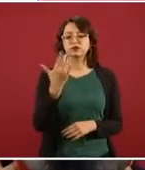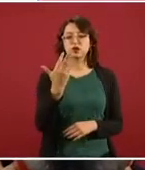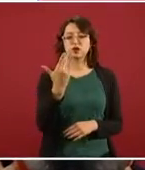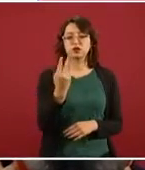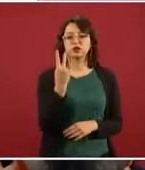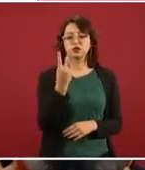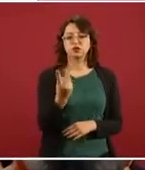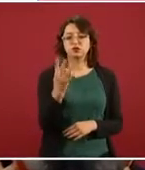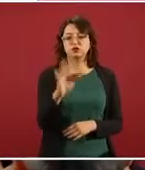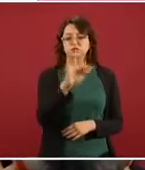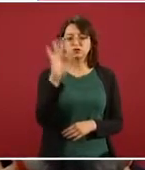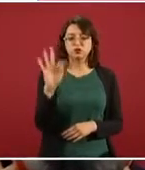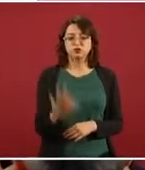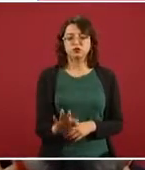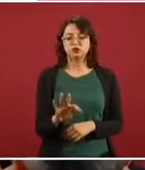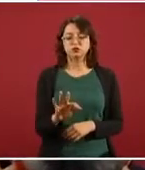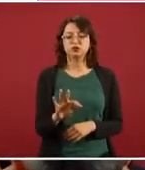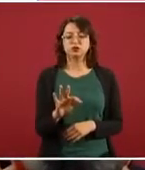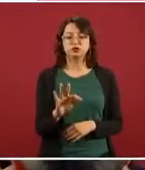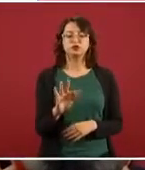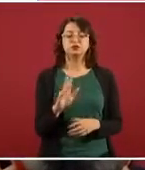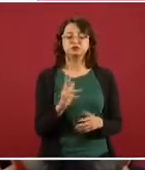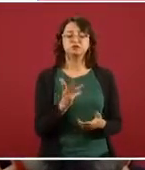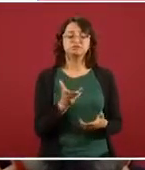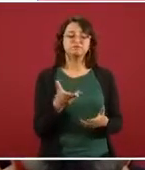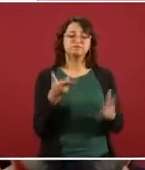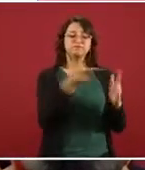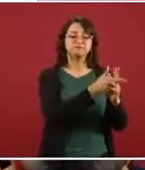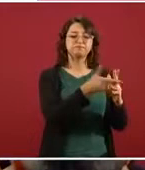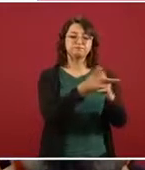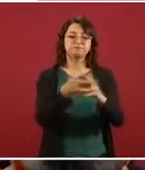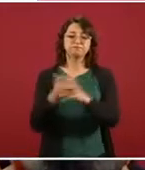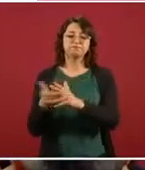52% de los homicidios